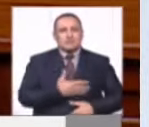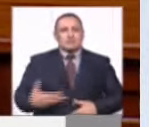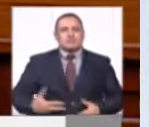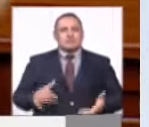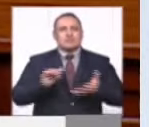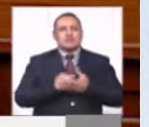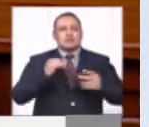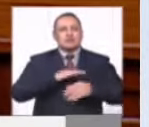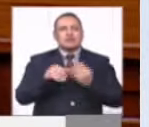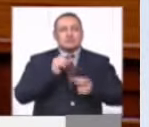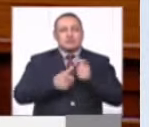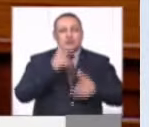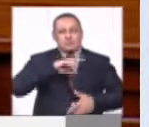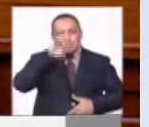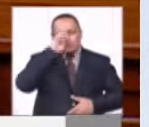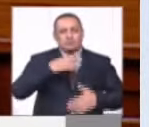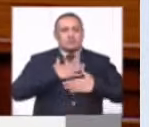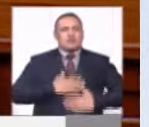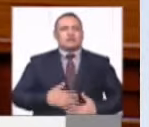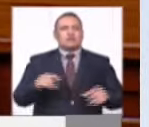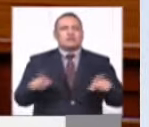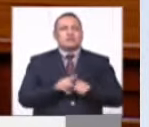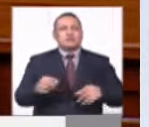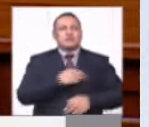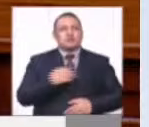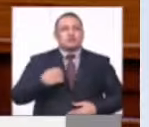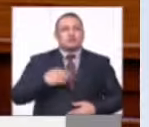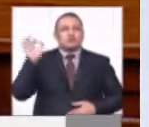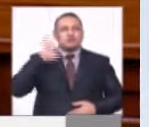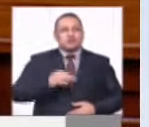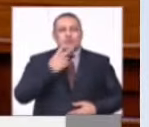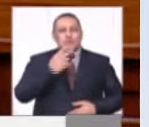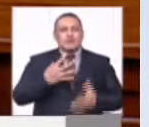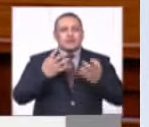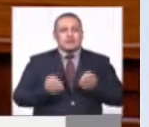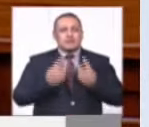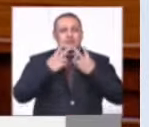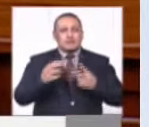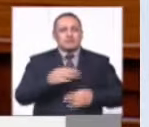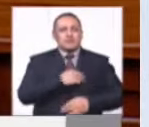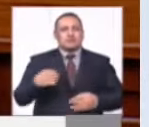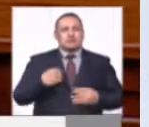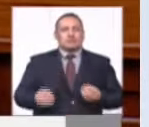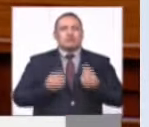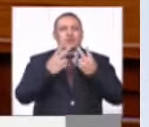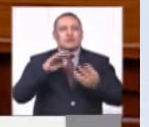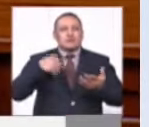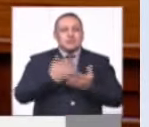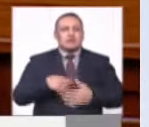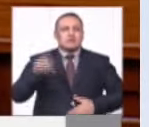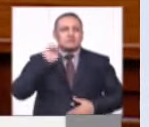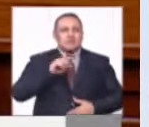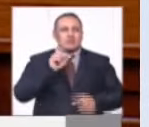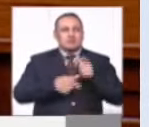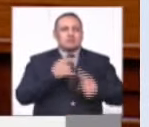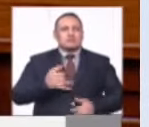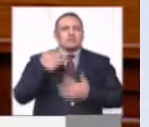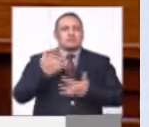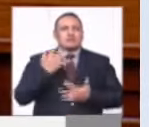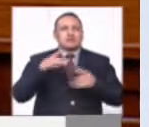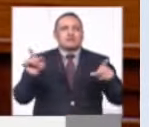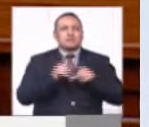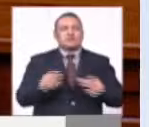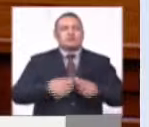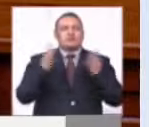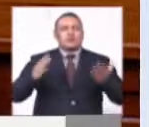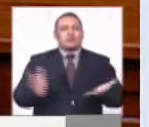que todos los peruanos estuvieran satisfechos. Y a estos ministros jamás le va a quedar ganas de ser ministros, porque vienen, nos mienten y el pueblo está esperando sus